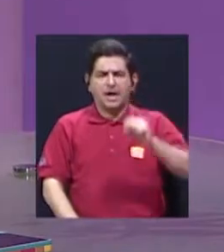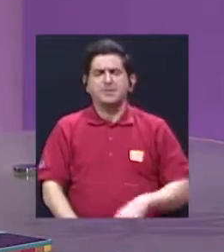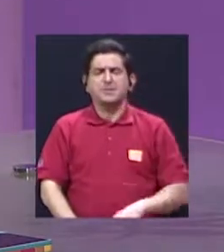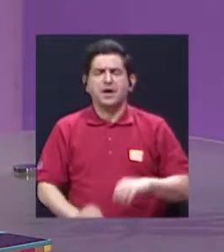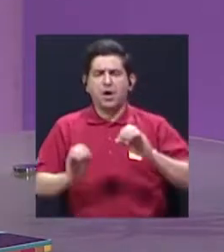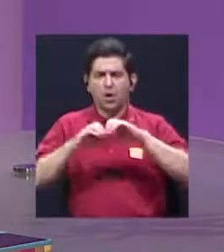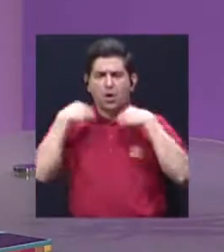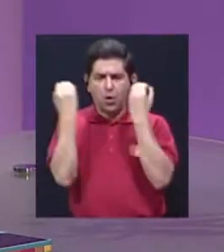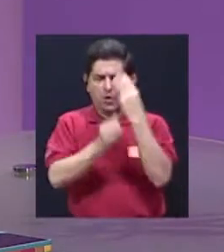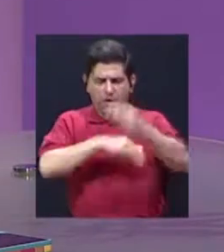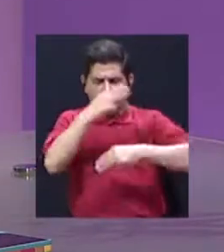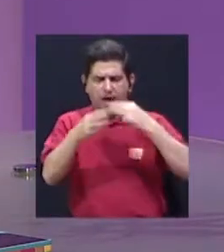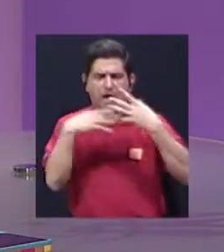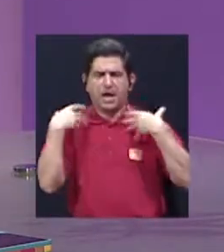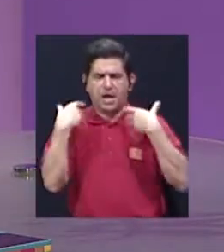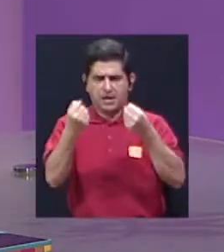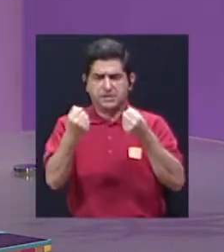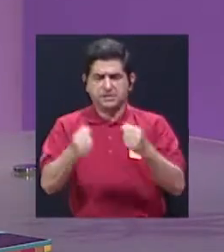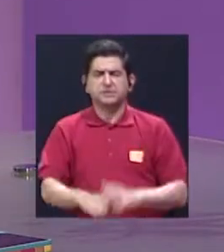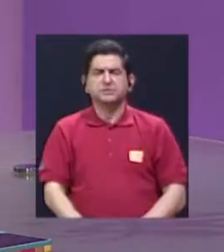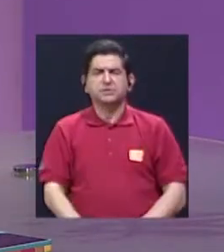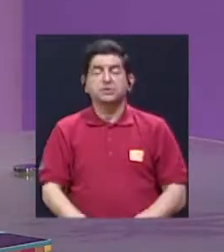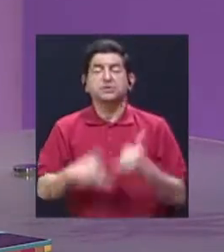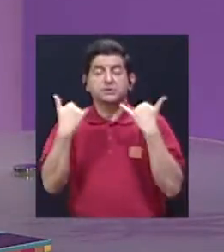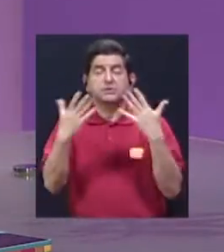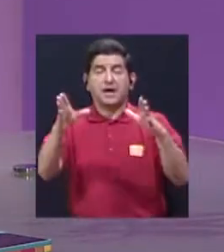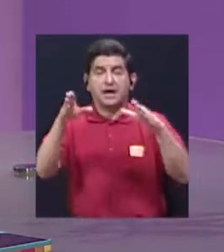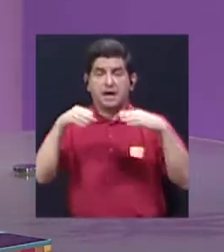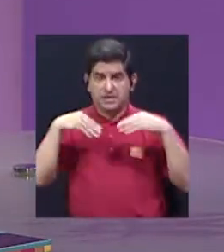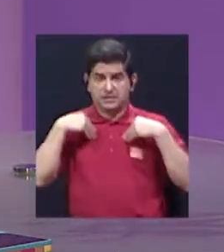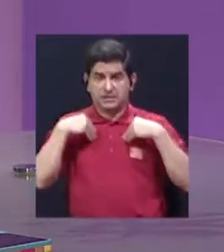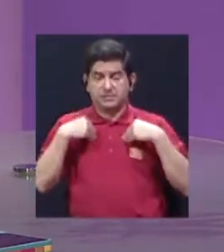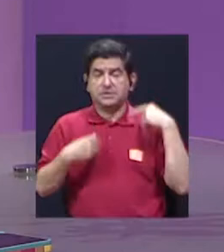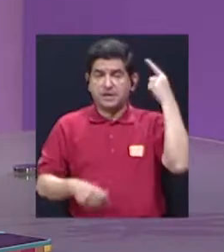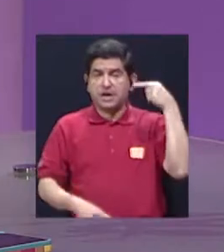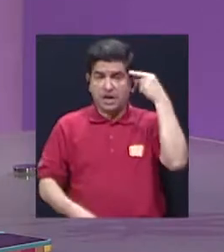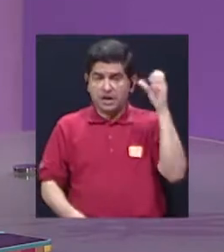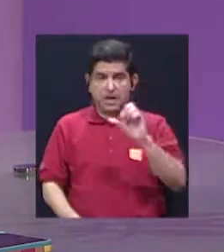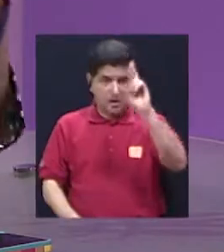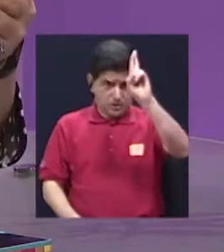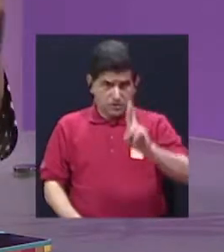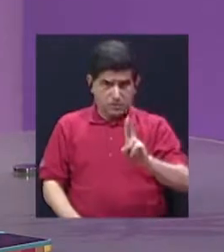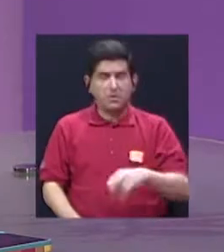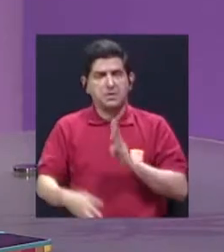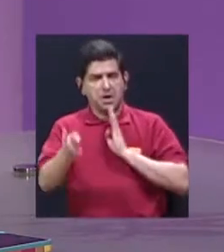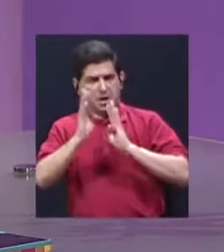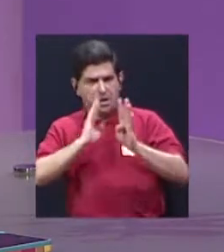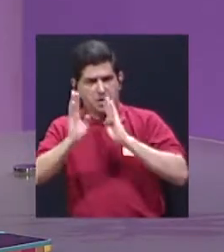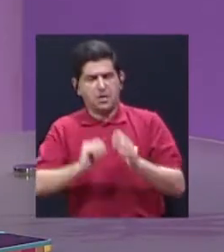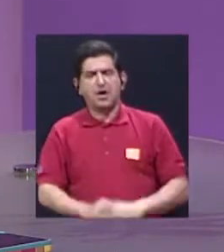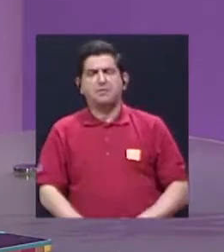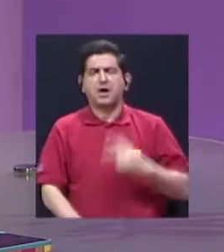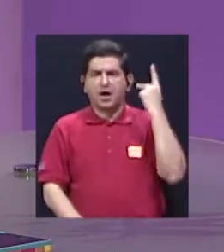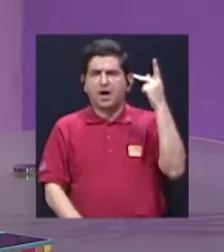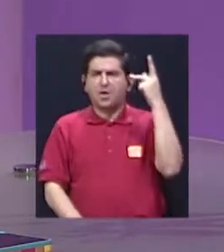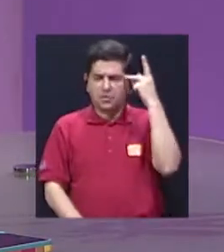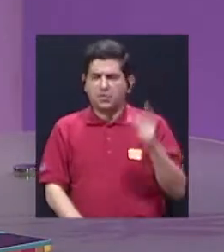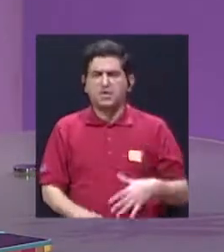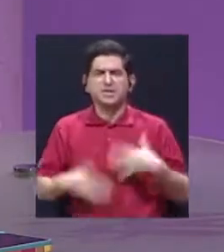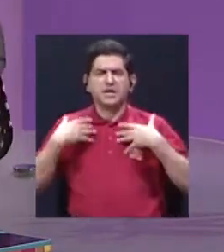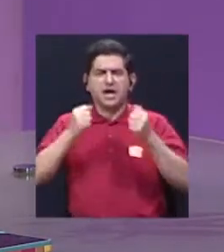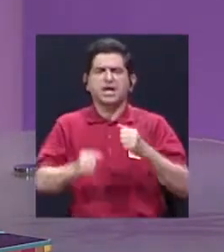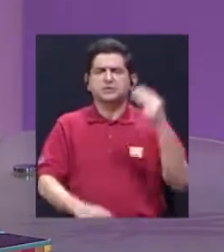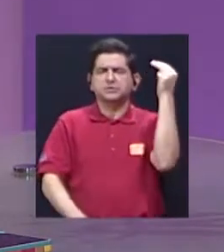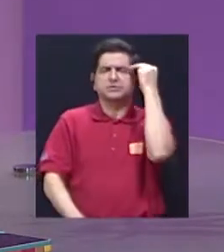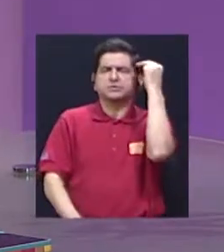la Salud, que incluso lo ha asumido el Estado costarricense, por ejemplo, cuando hablamos de la política de salud mental,